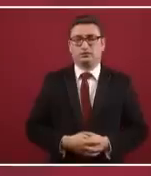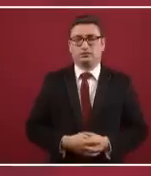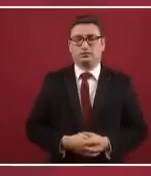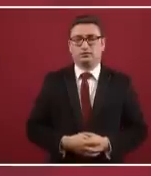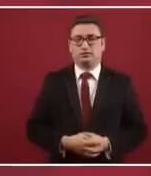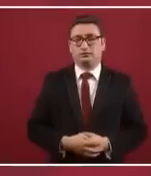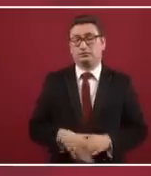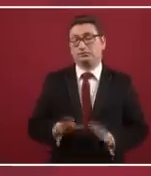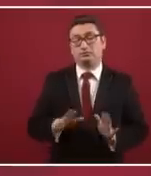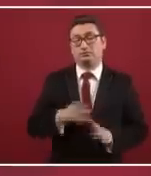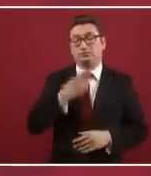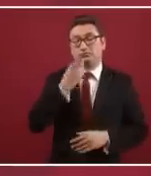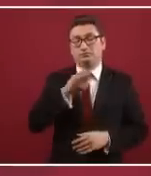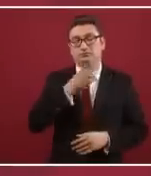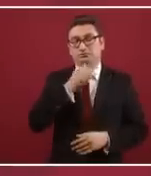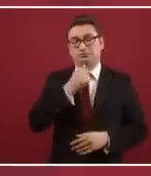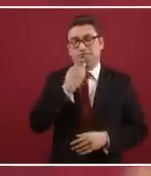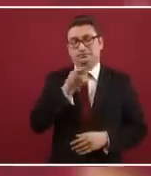Sin comentarios.